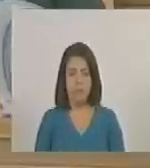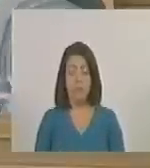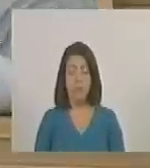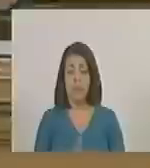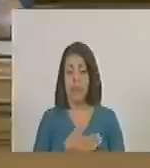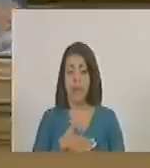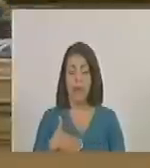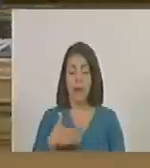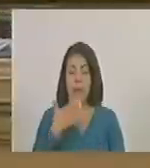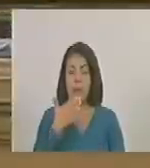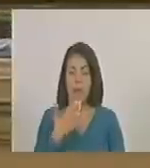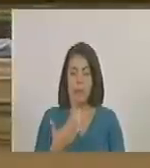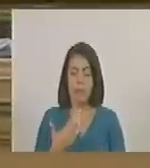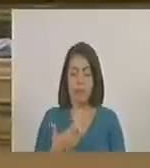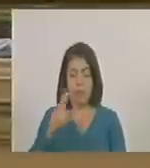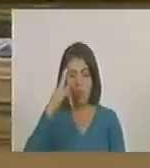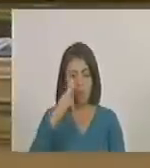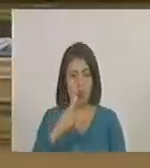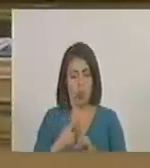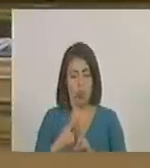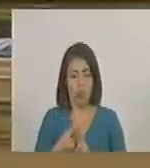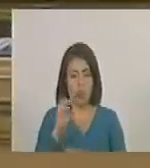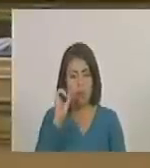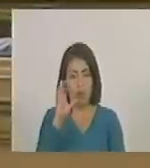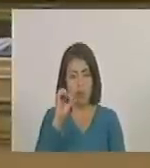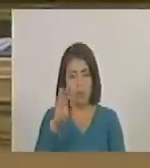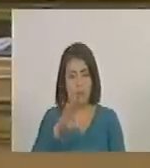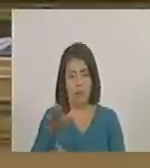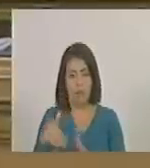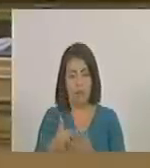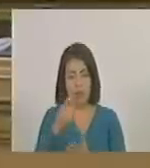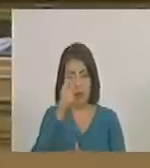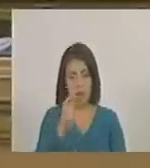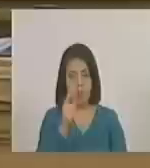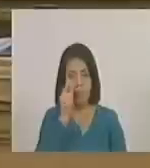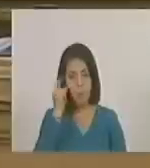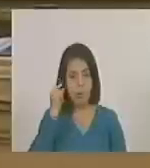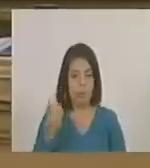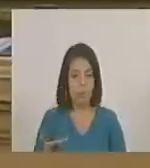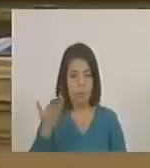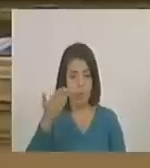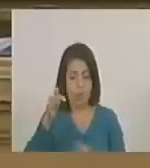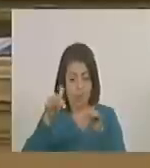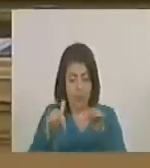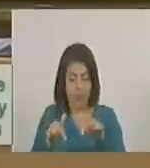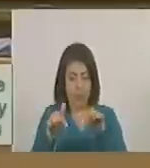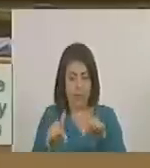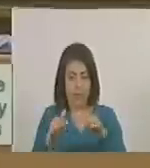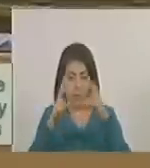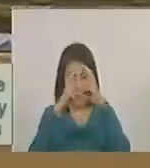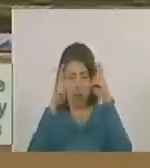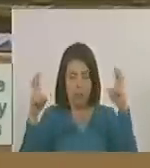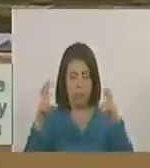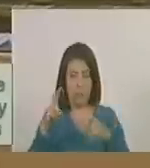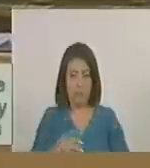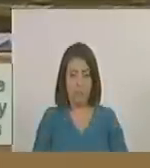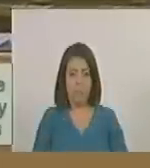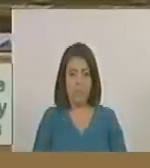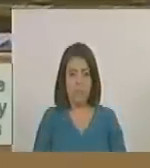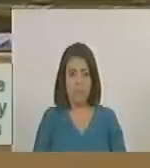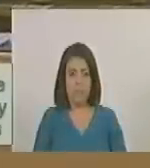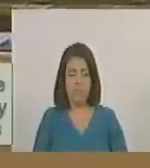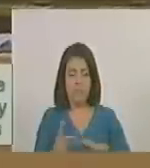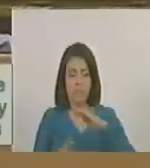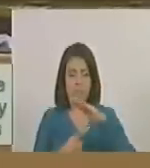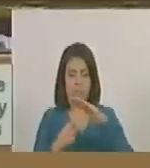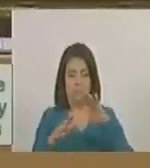Quiero pedirle a la honorable asamblea, a todos los diputados y diputadas, por la importancia de este punto. Vamos a darnos un